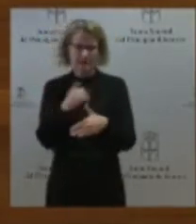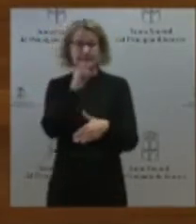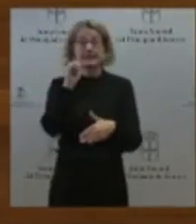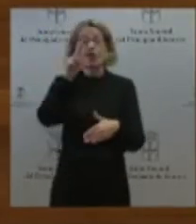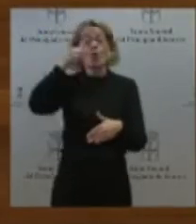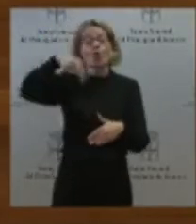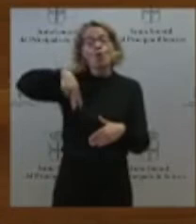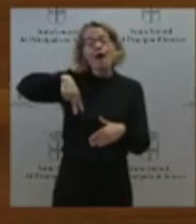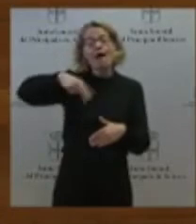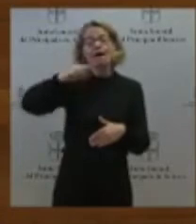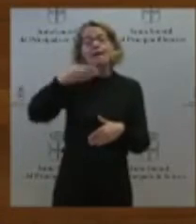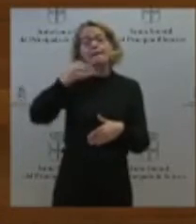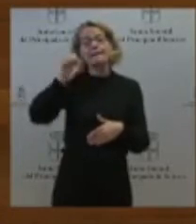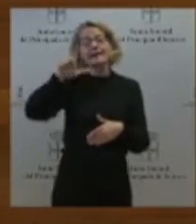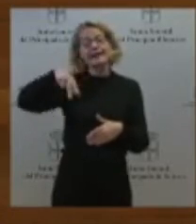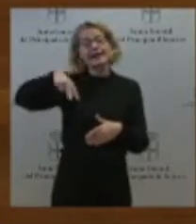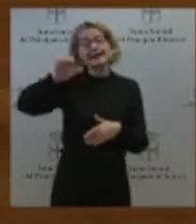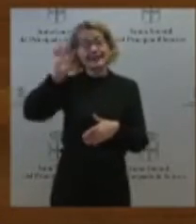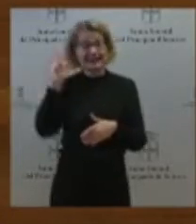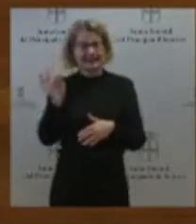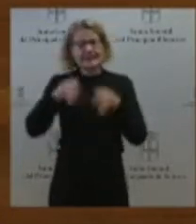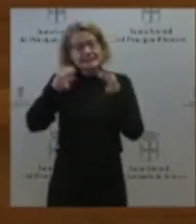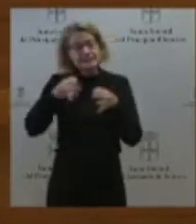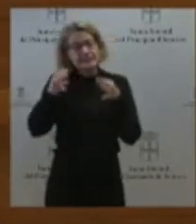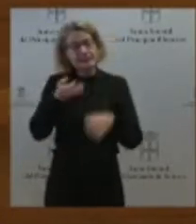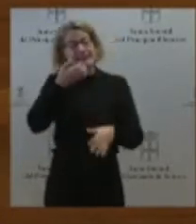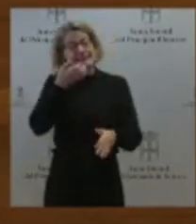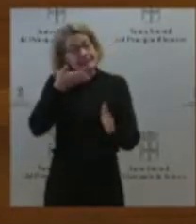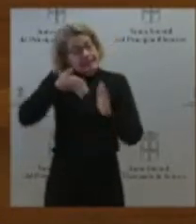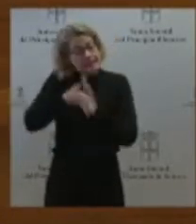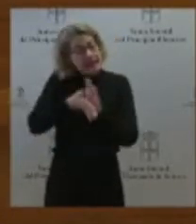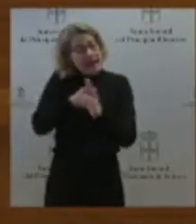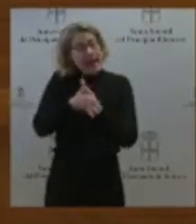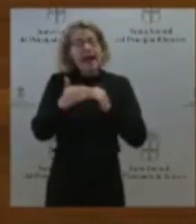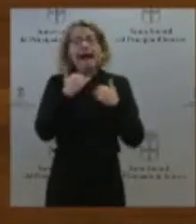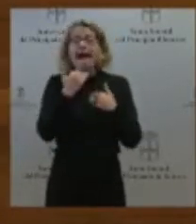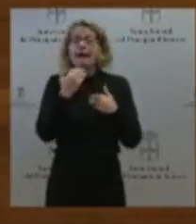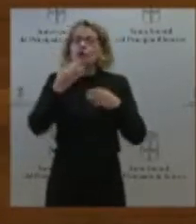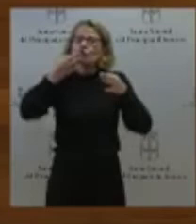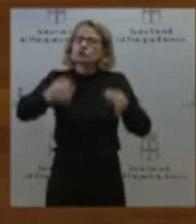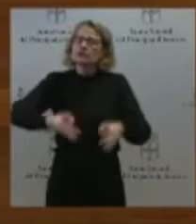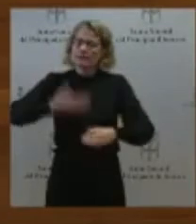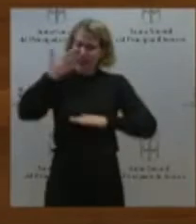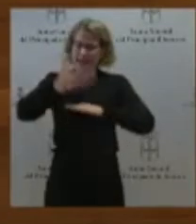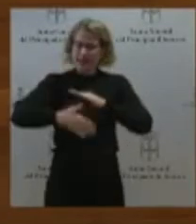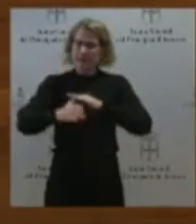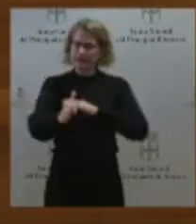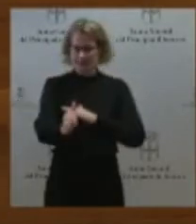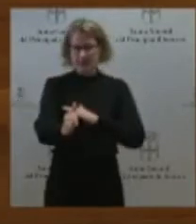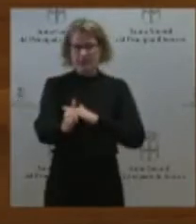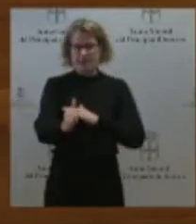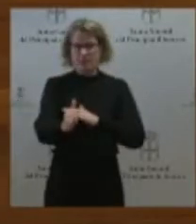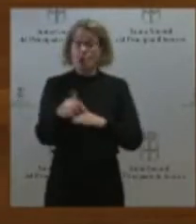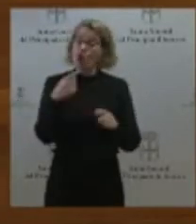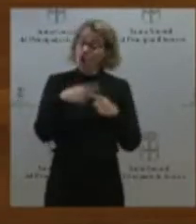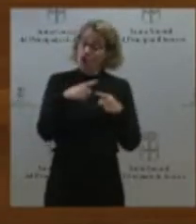establecer límites entre lo posible y lo deseable, a revisar las luces y las sombras del objeto considerado para descartar visiones simplificadas de